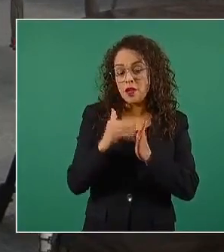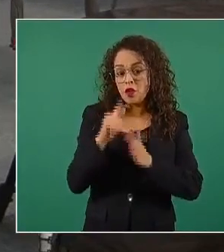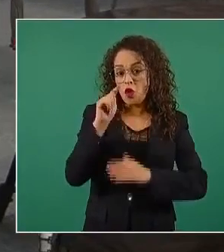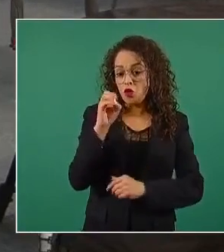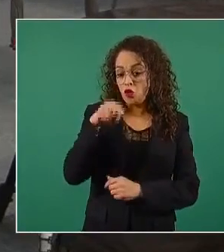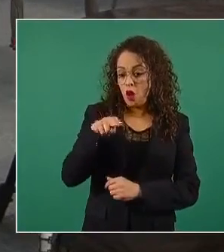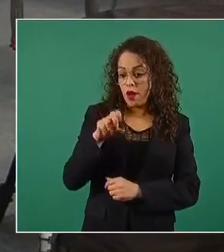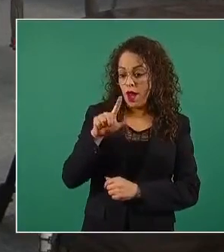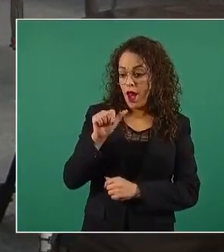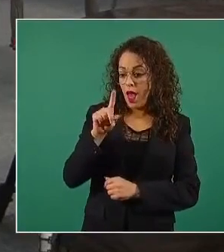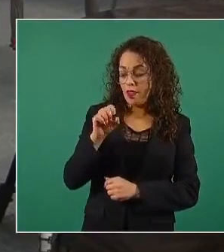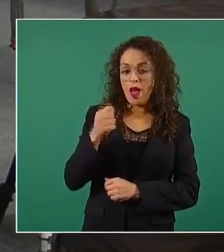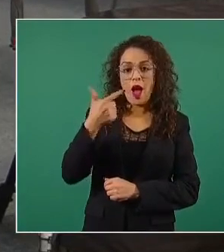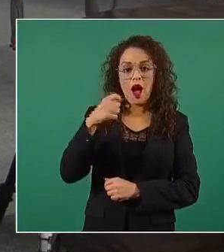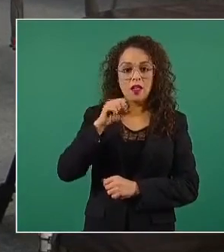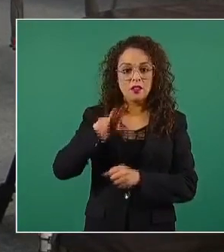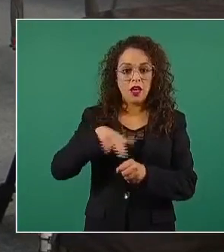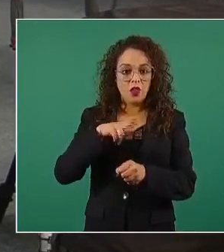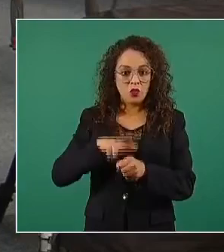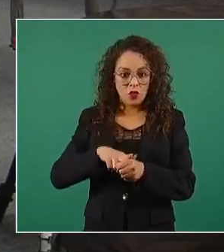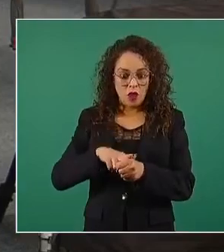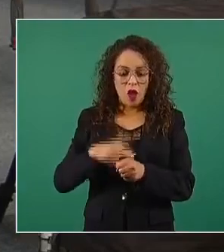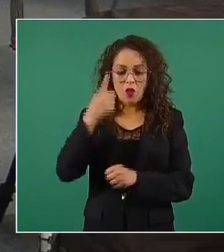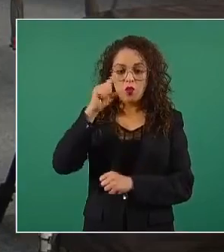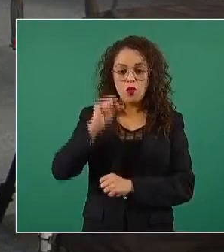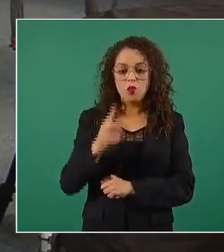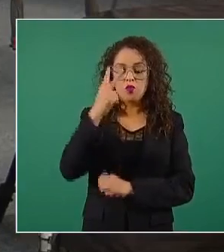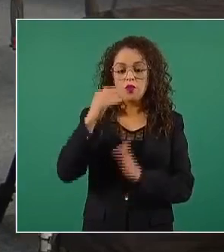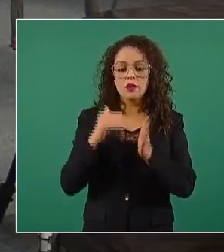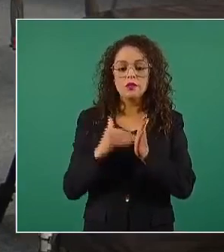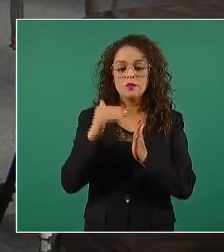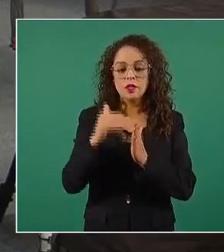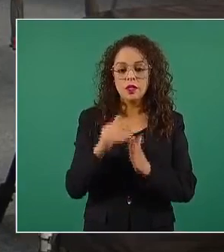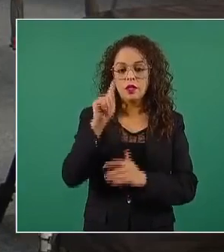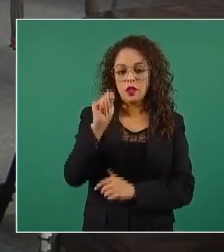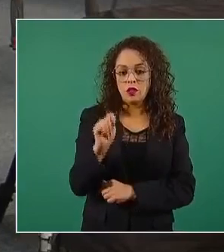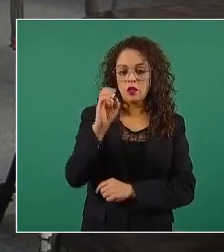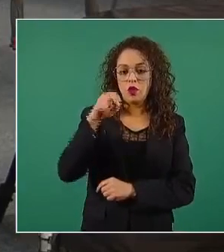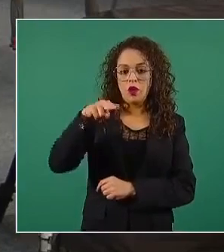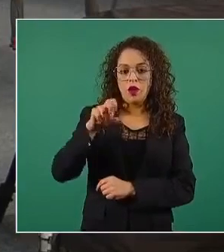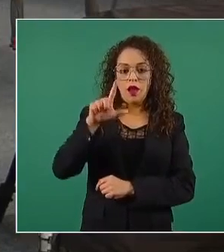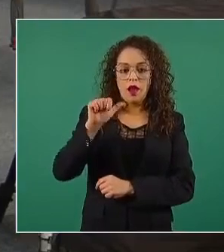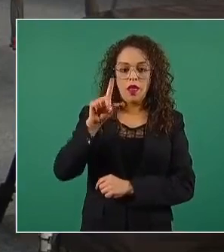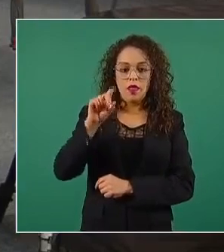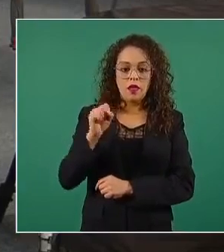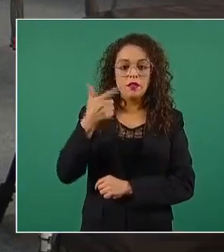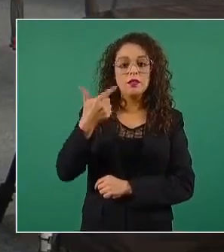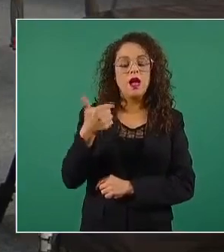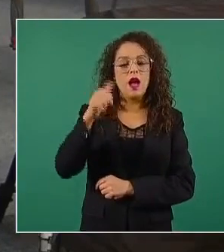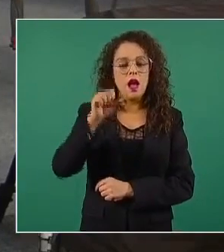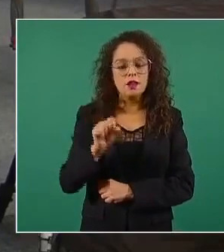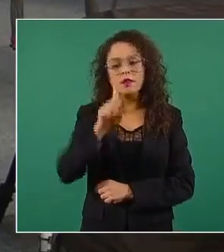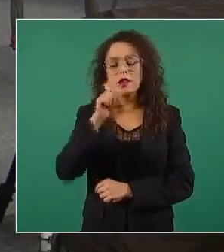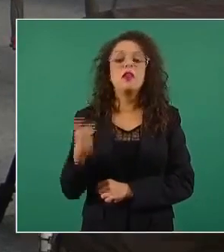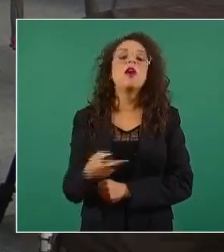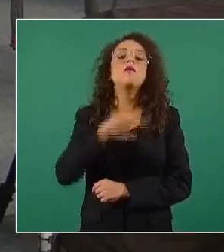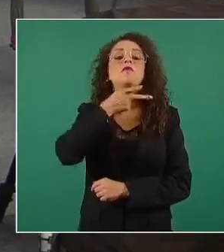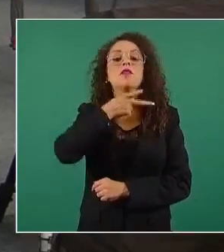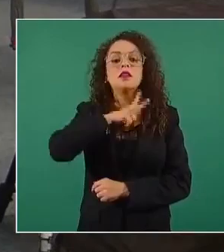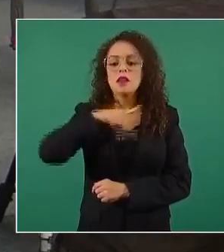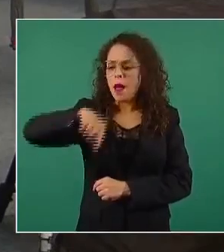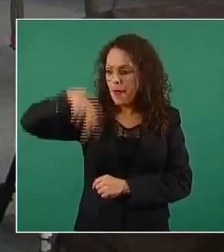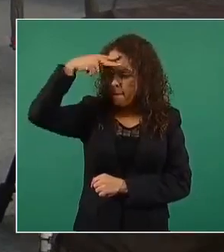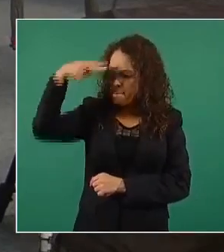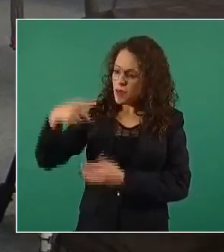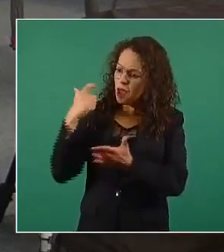de gas natural licuado, 1.2 millones de toneladas de gas licuado de petróleo, y México